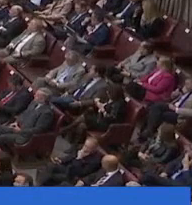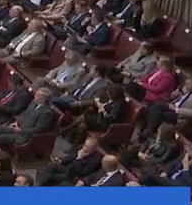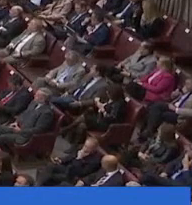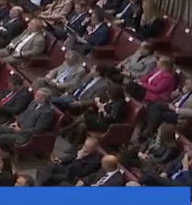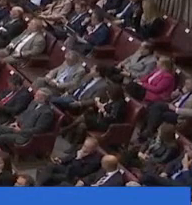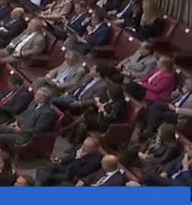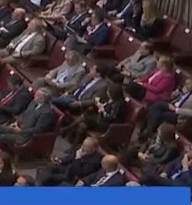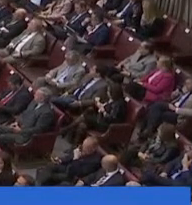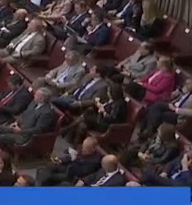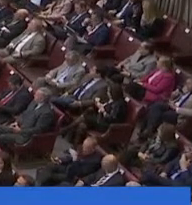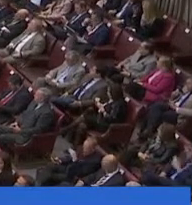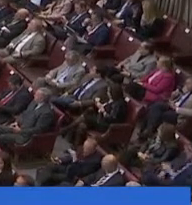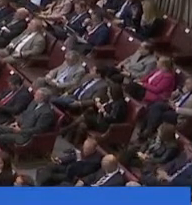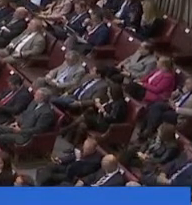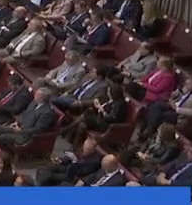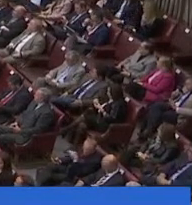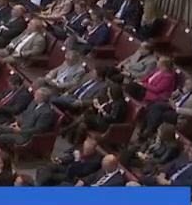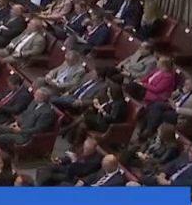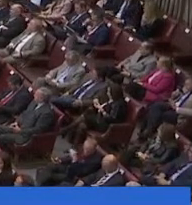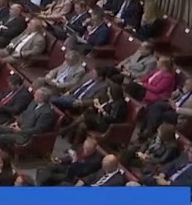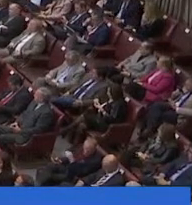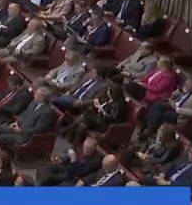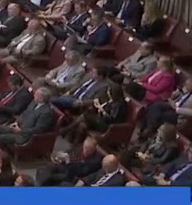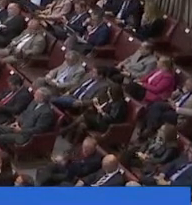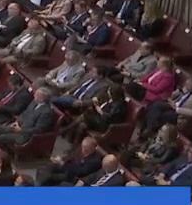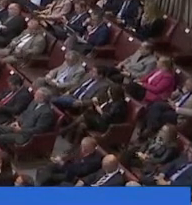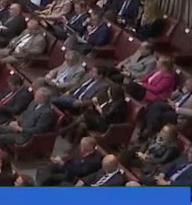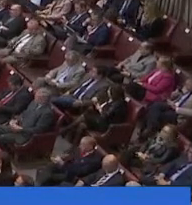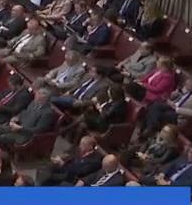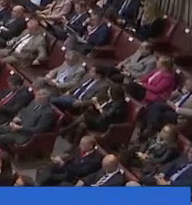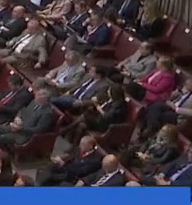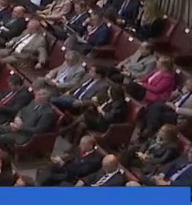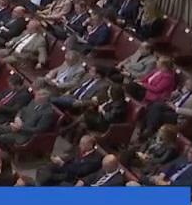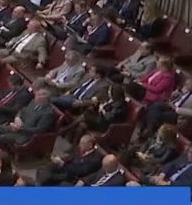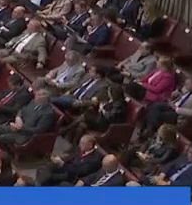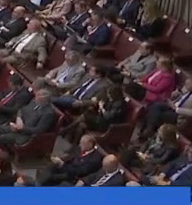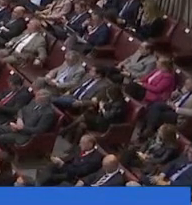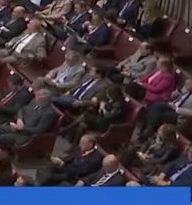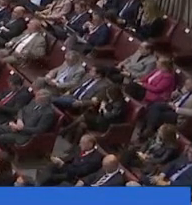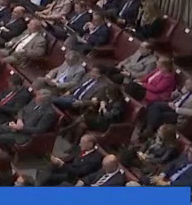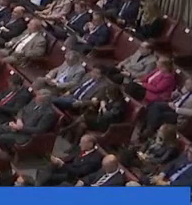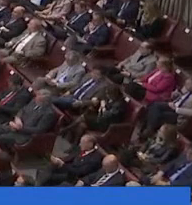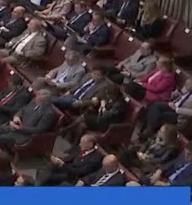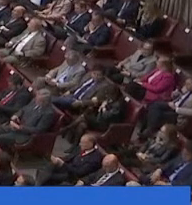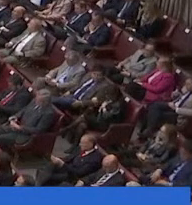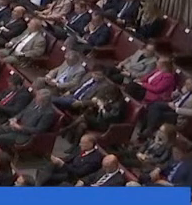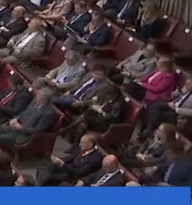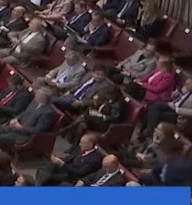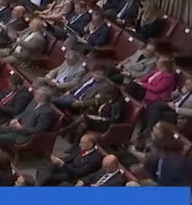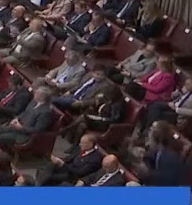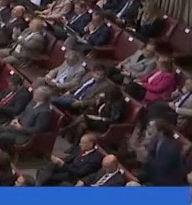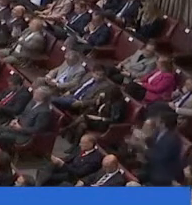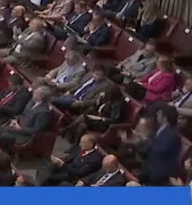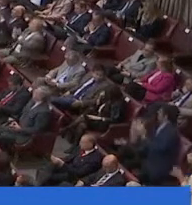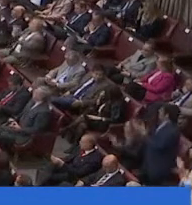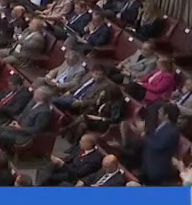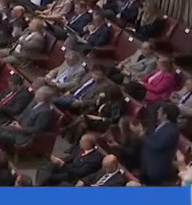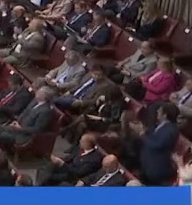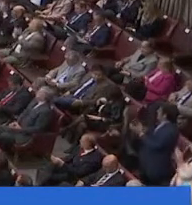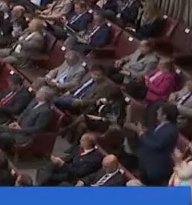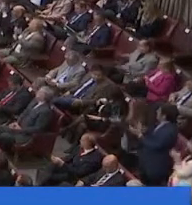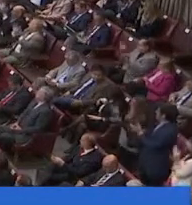a continuación rinde su cuenta el señor presidente del senado Don Juan Antonio coloma correa